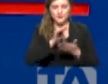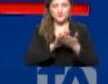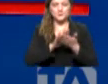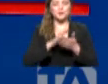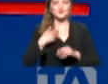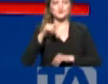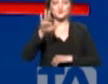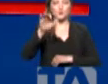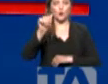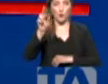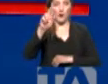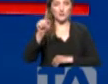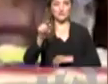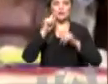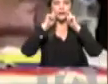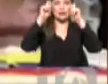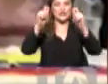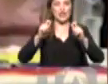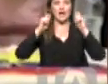constituyente.